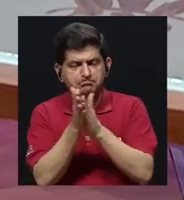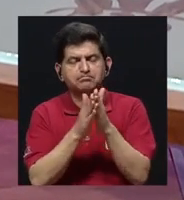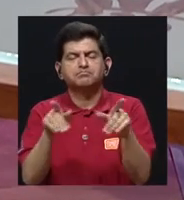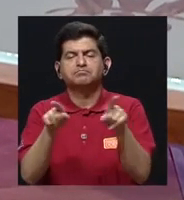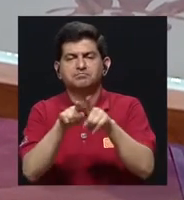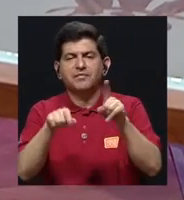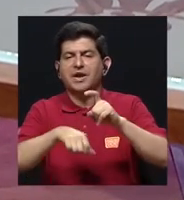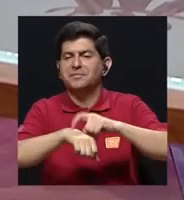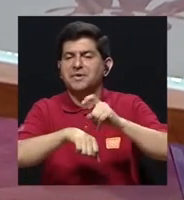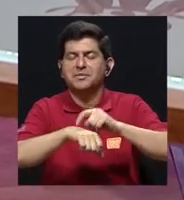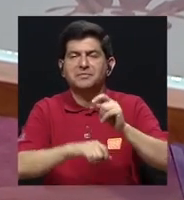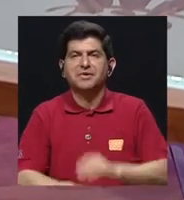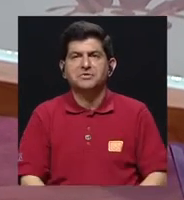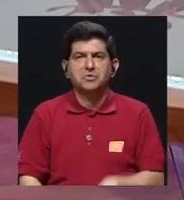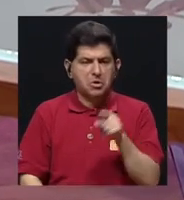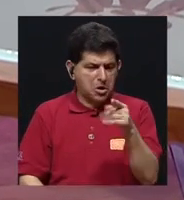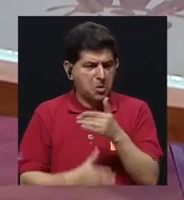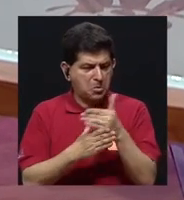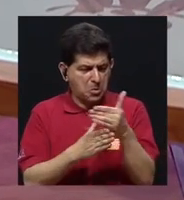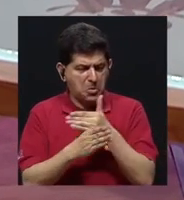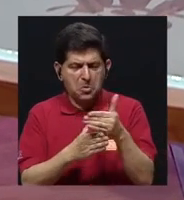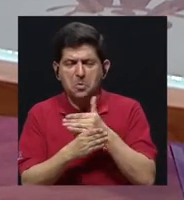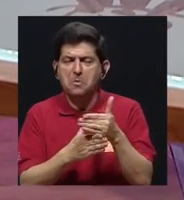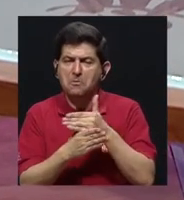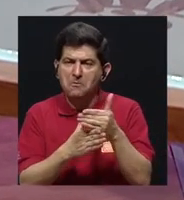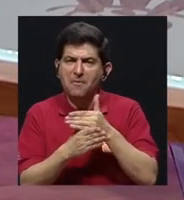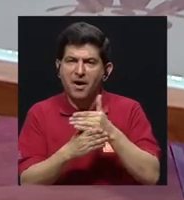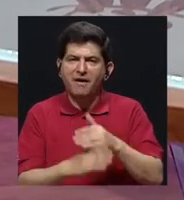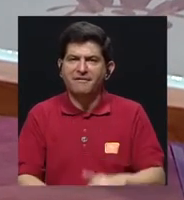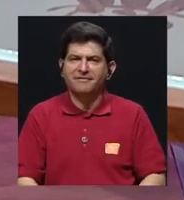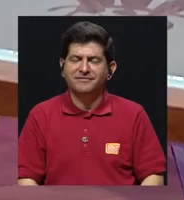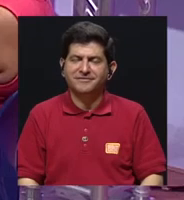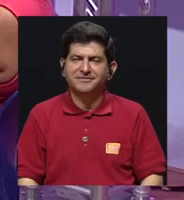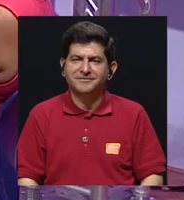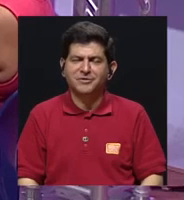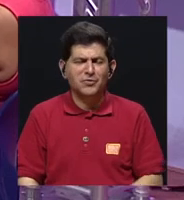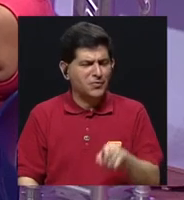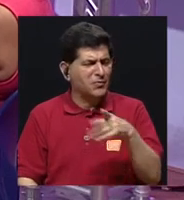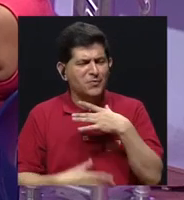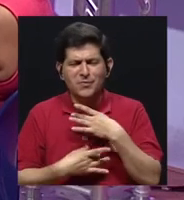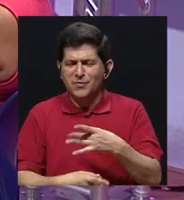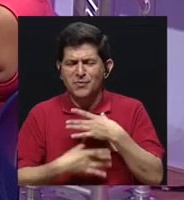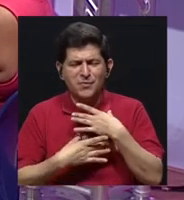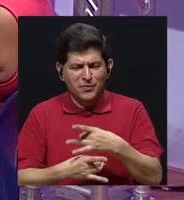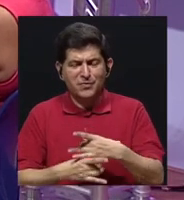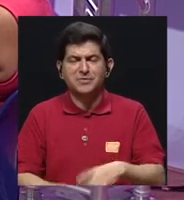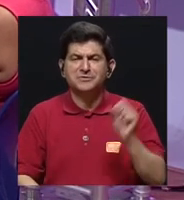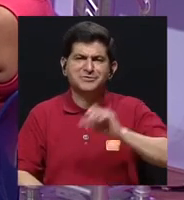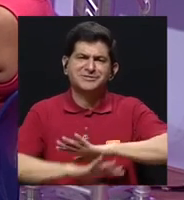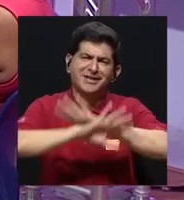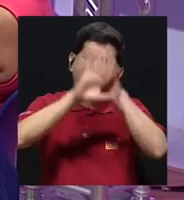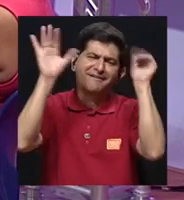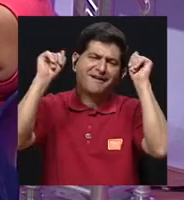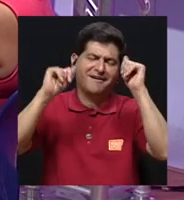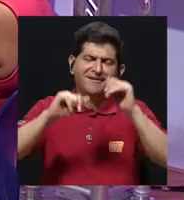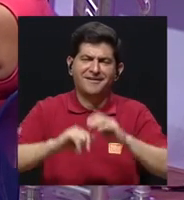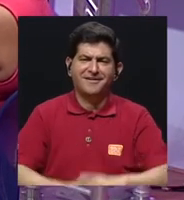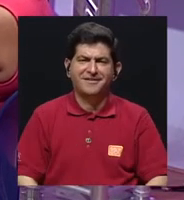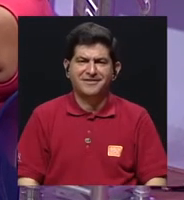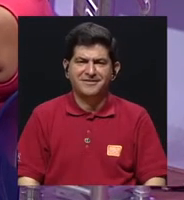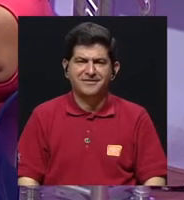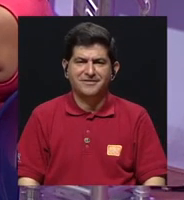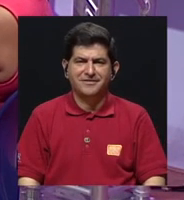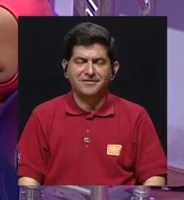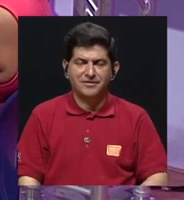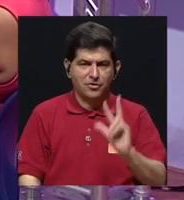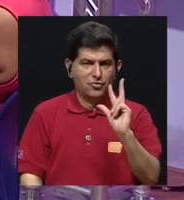la oportunidad, y con ellos compartimos. Sí, las cuentas, sí. Y fue muy, muy interesante. Claro, por supuesto. Bueno,